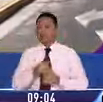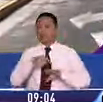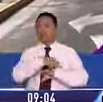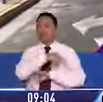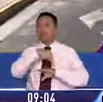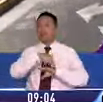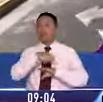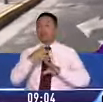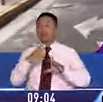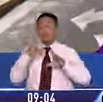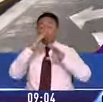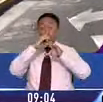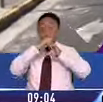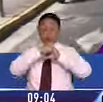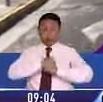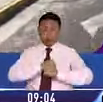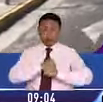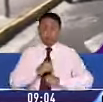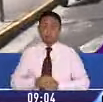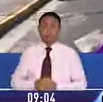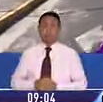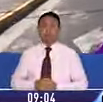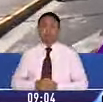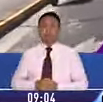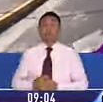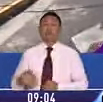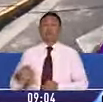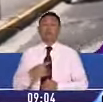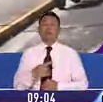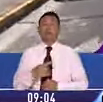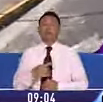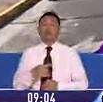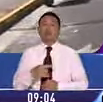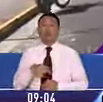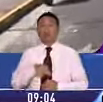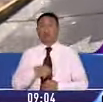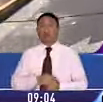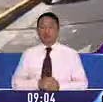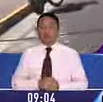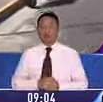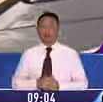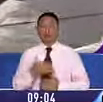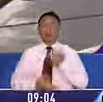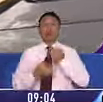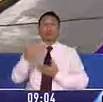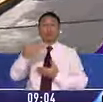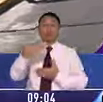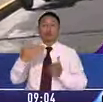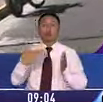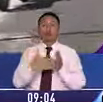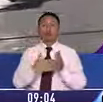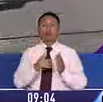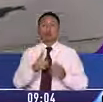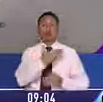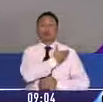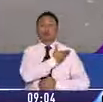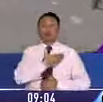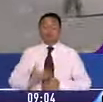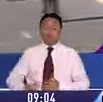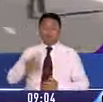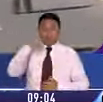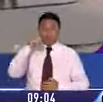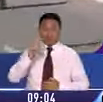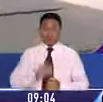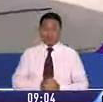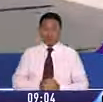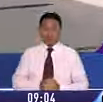hasta altas horas de la noche, en la cual se llevaba adelante el juicio político en contra del presidente Guillermo